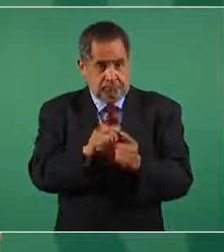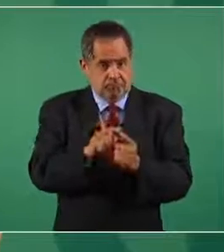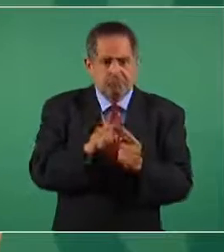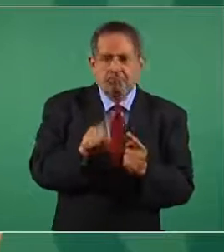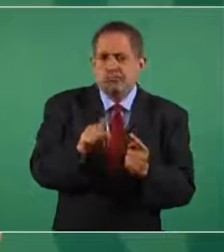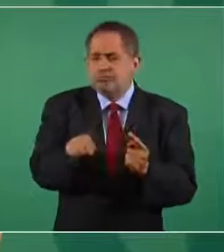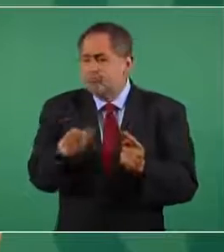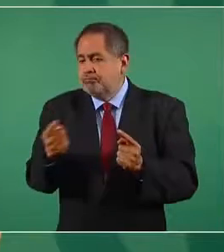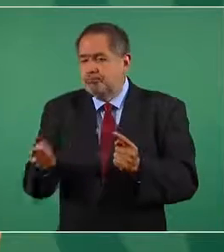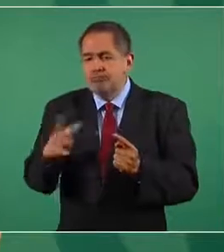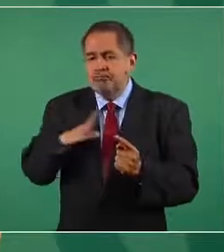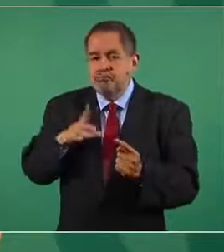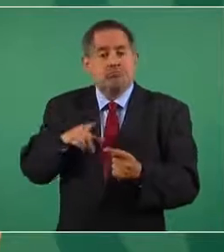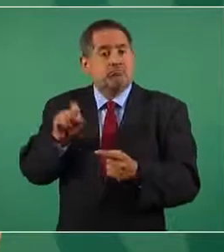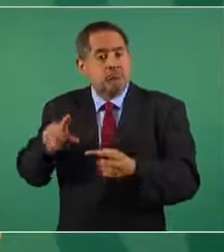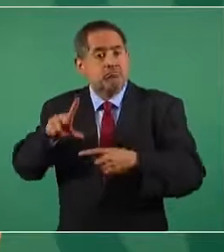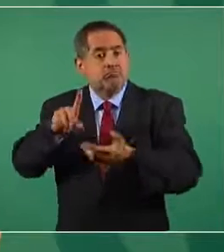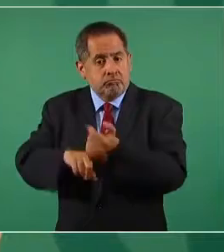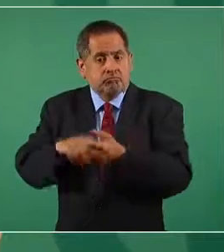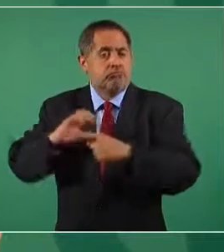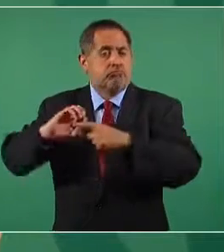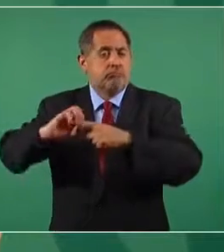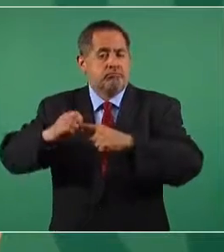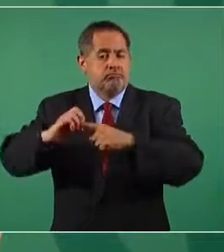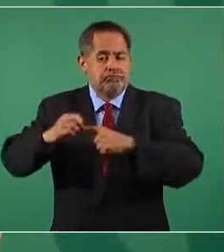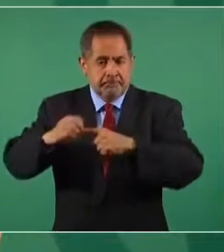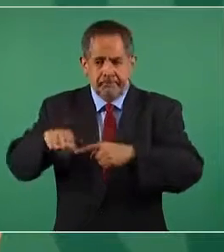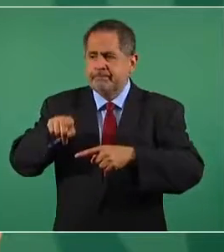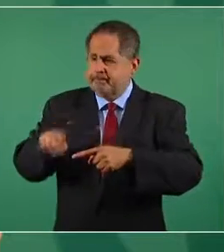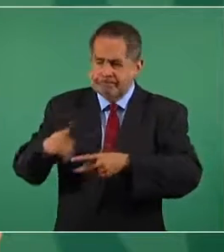se obtienen también del frijol,